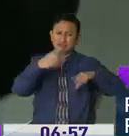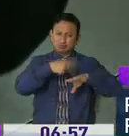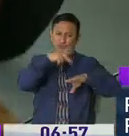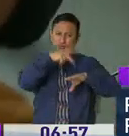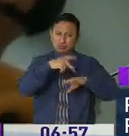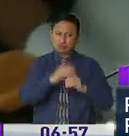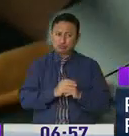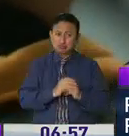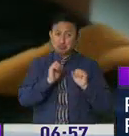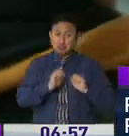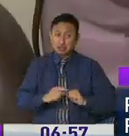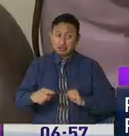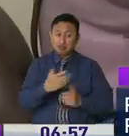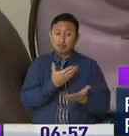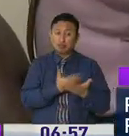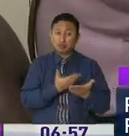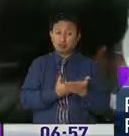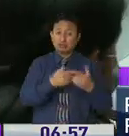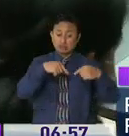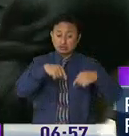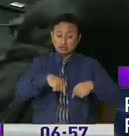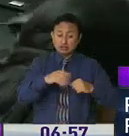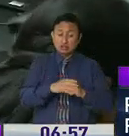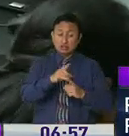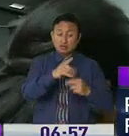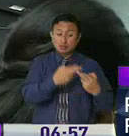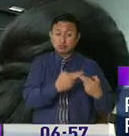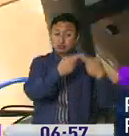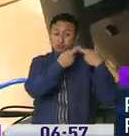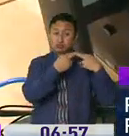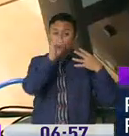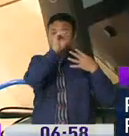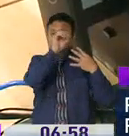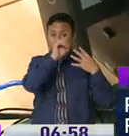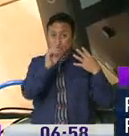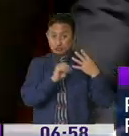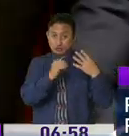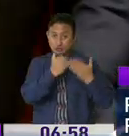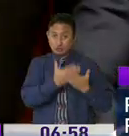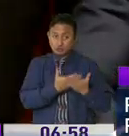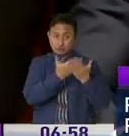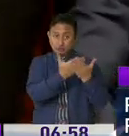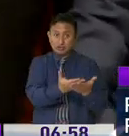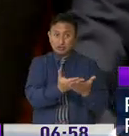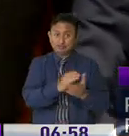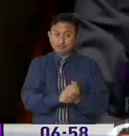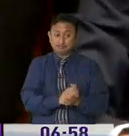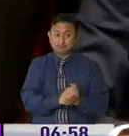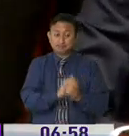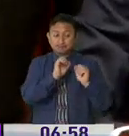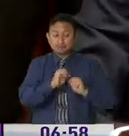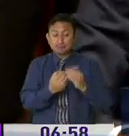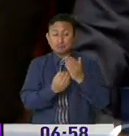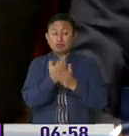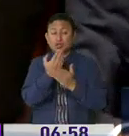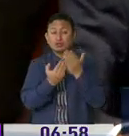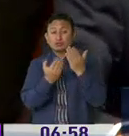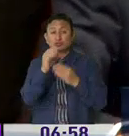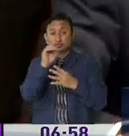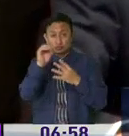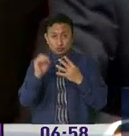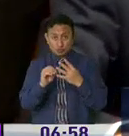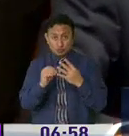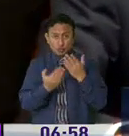propone modificar las atribuciones del Consejo de Educación Superior. Que puedan crear más carreras y que